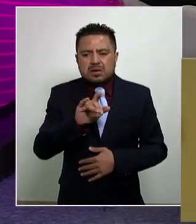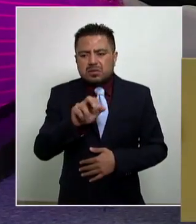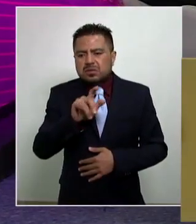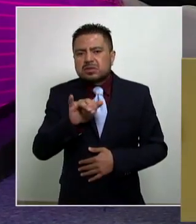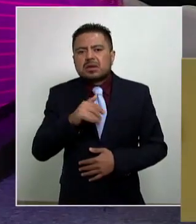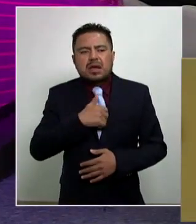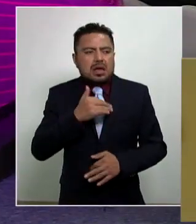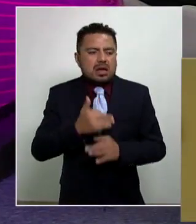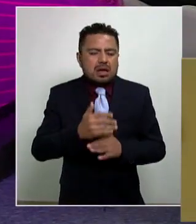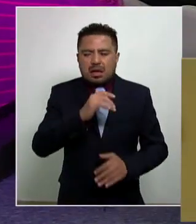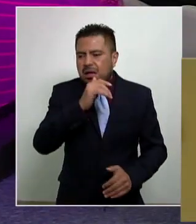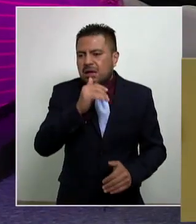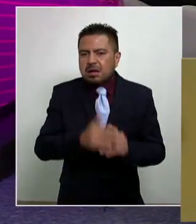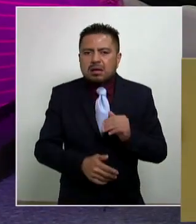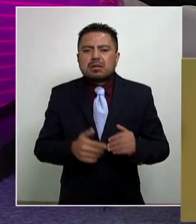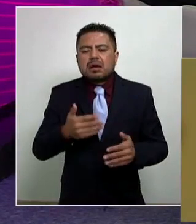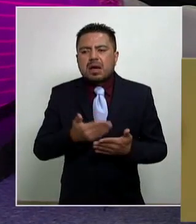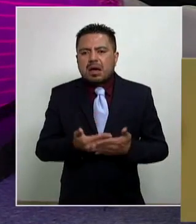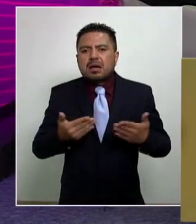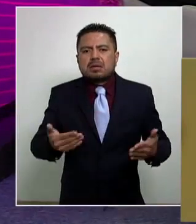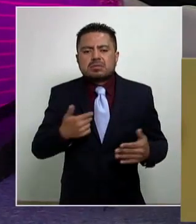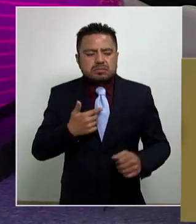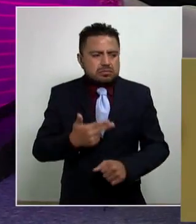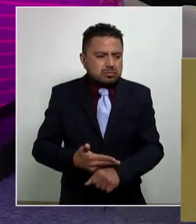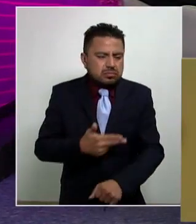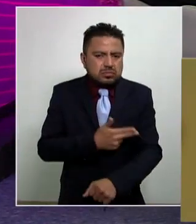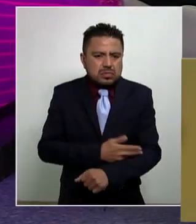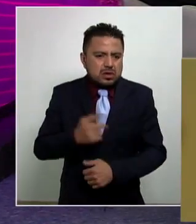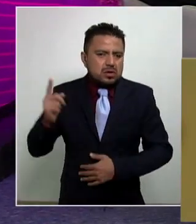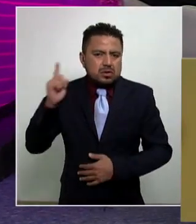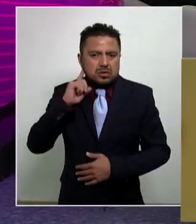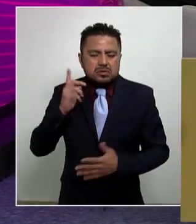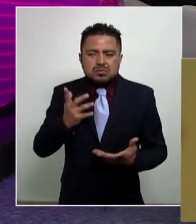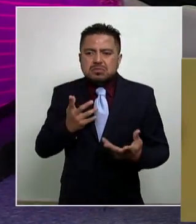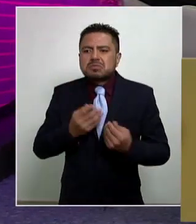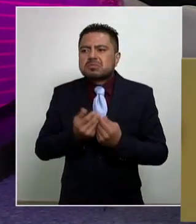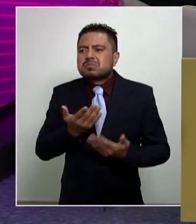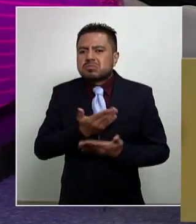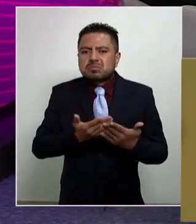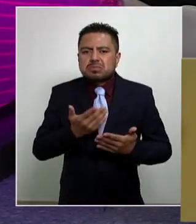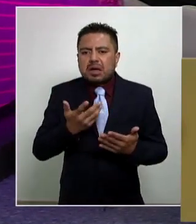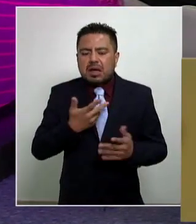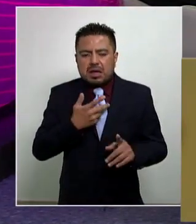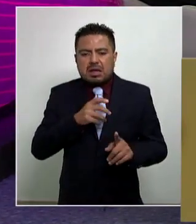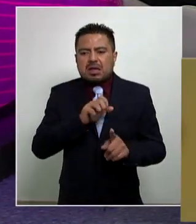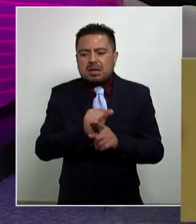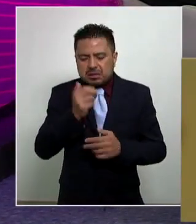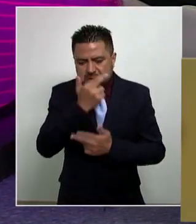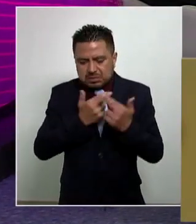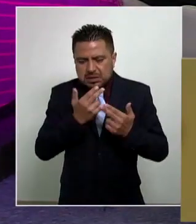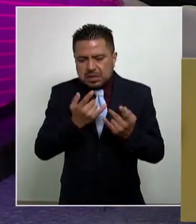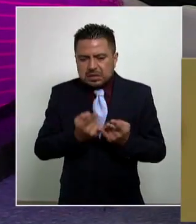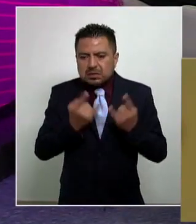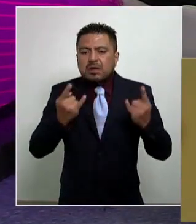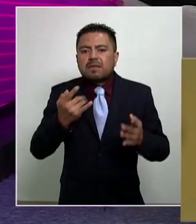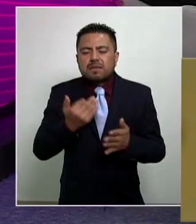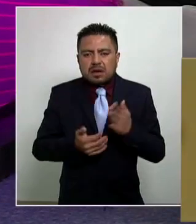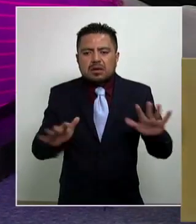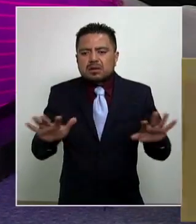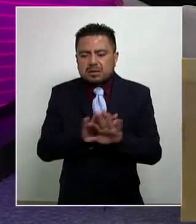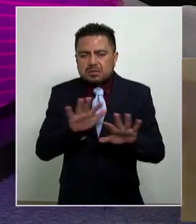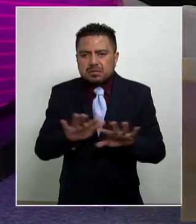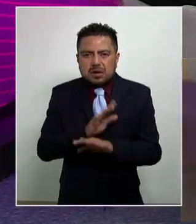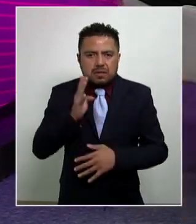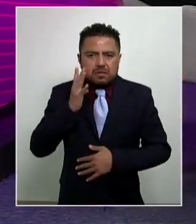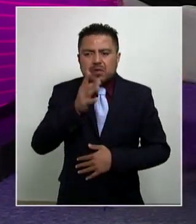nos tenemos que ir, pero ha sido un placer y un honor escucharles. Nos queda revisar la historia y cambiar el